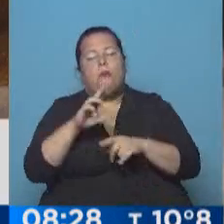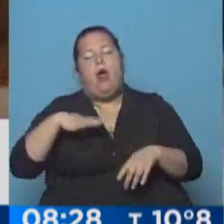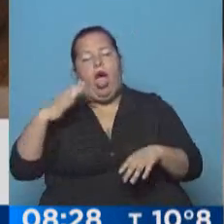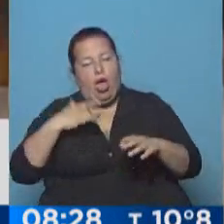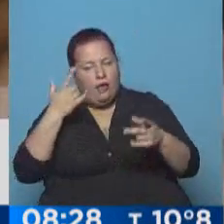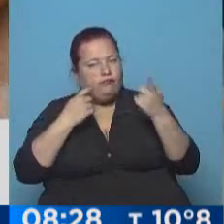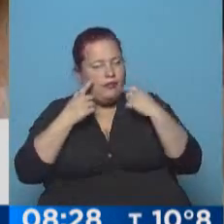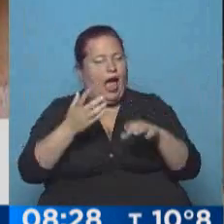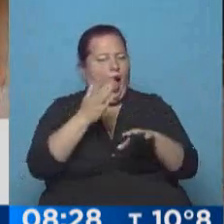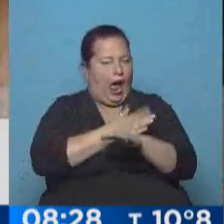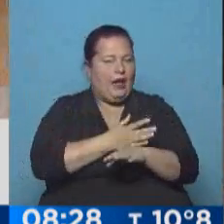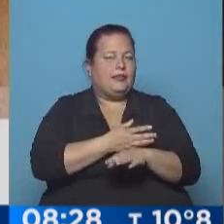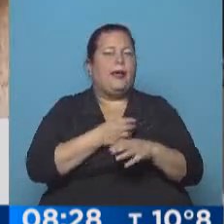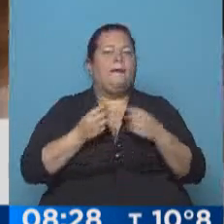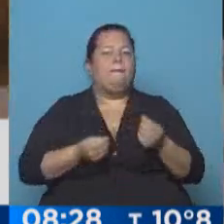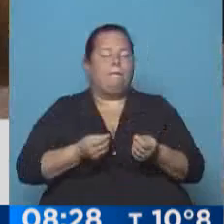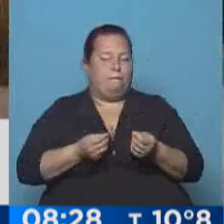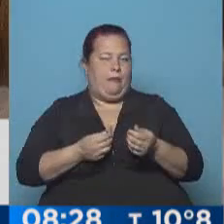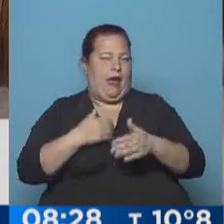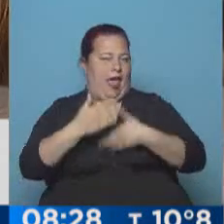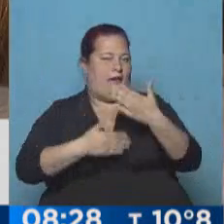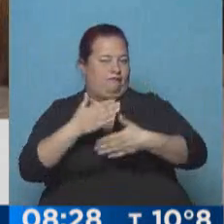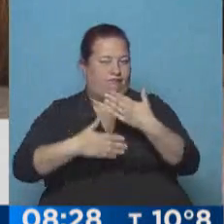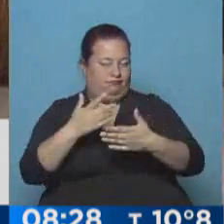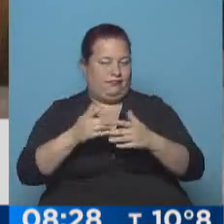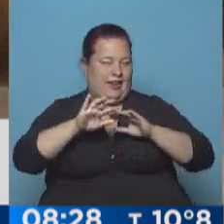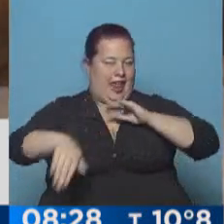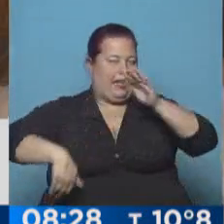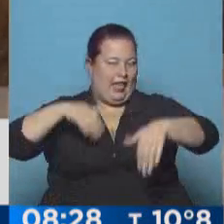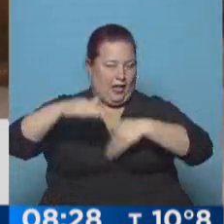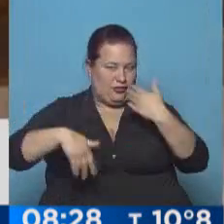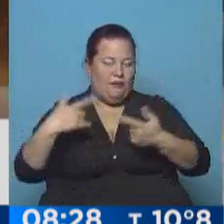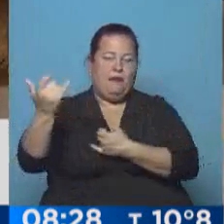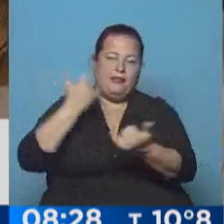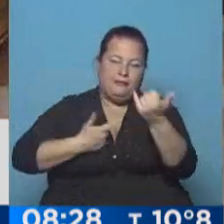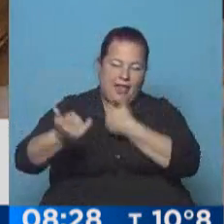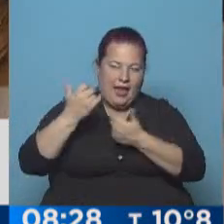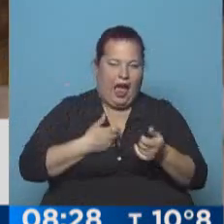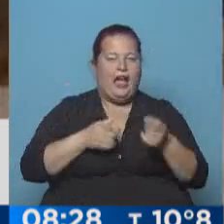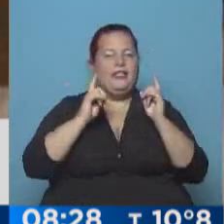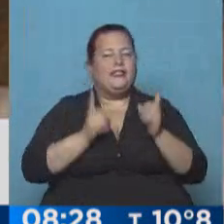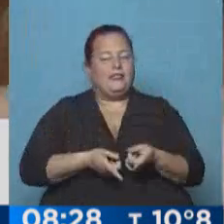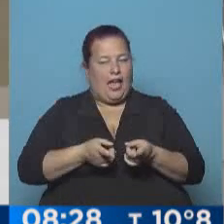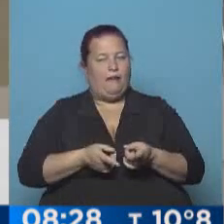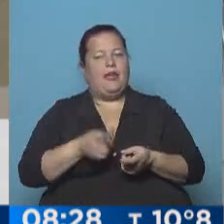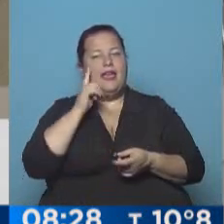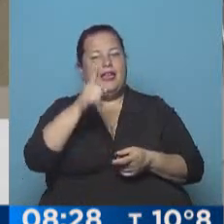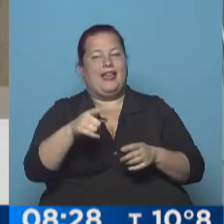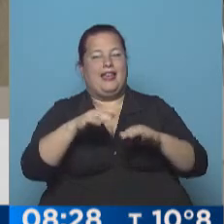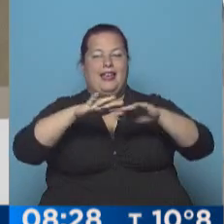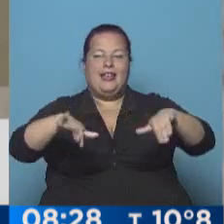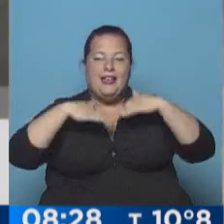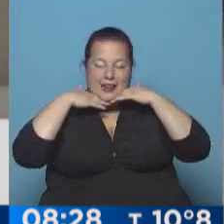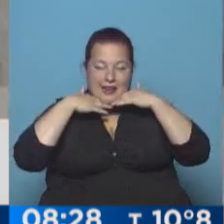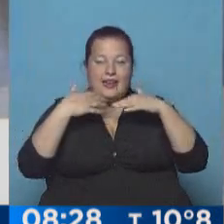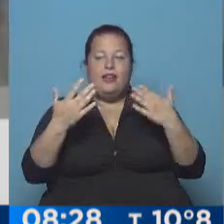han tomado para el desarrollo, ¿no es cierto?, de la natación. Me iban explicando. Además, tenés ahí en las gradas la